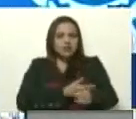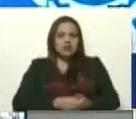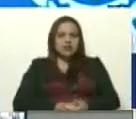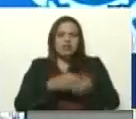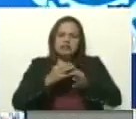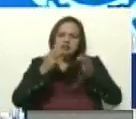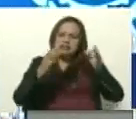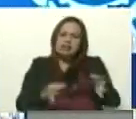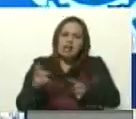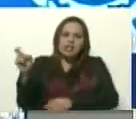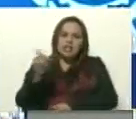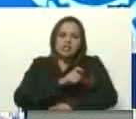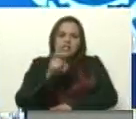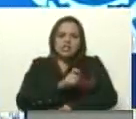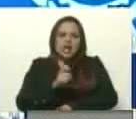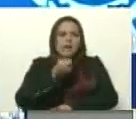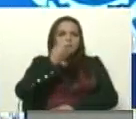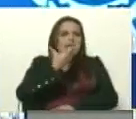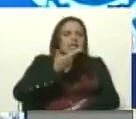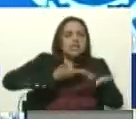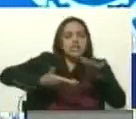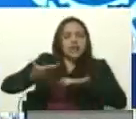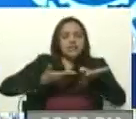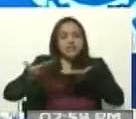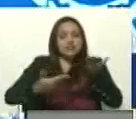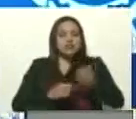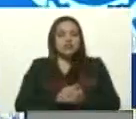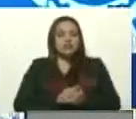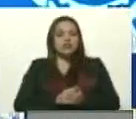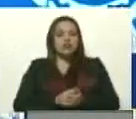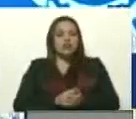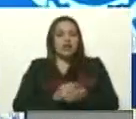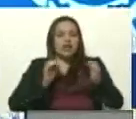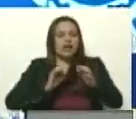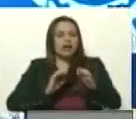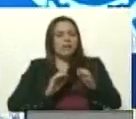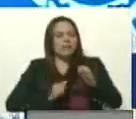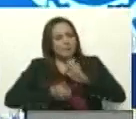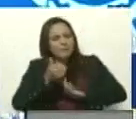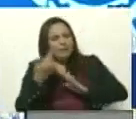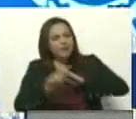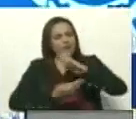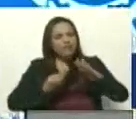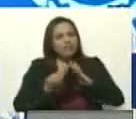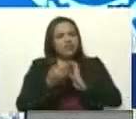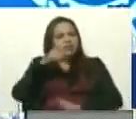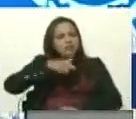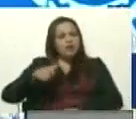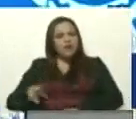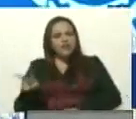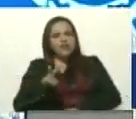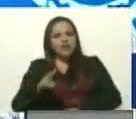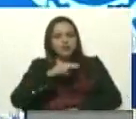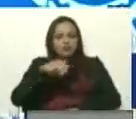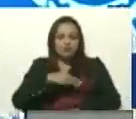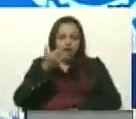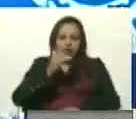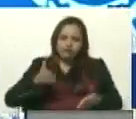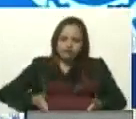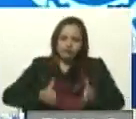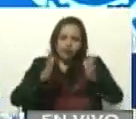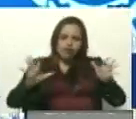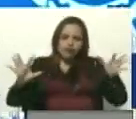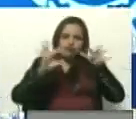las necesidades de bienes y servicios esenciales a la población venezolana, y que todos estemos encauzados en Unión